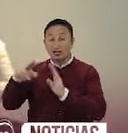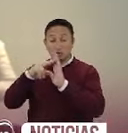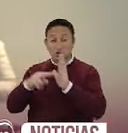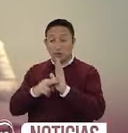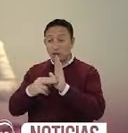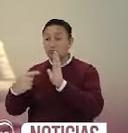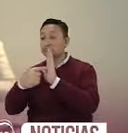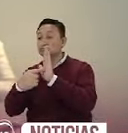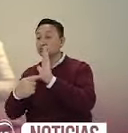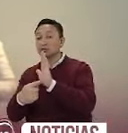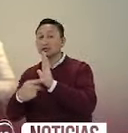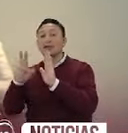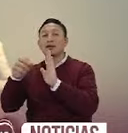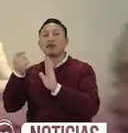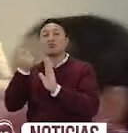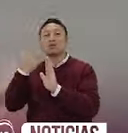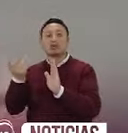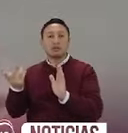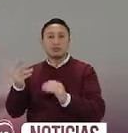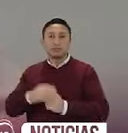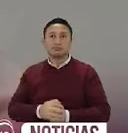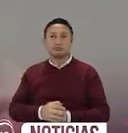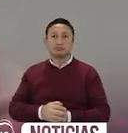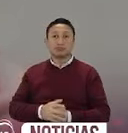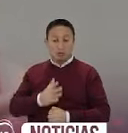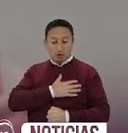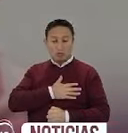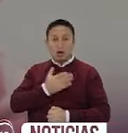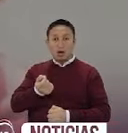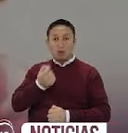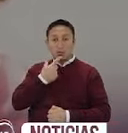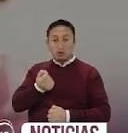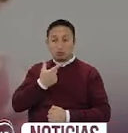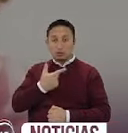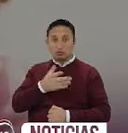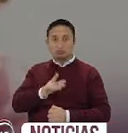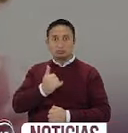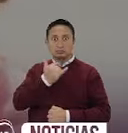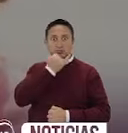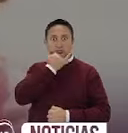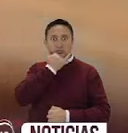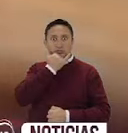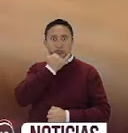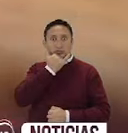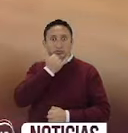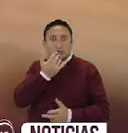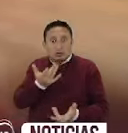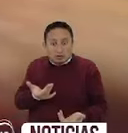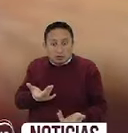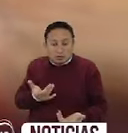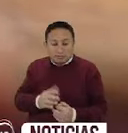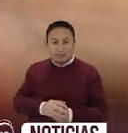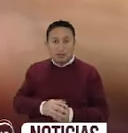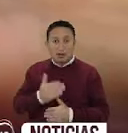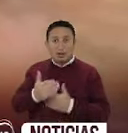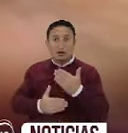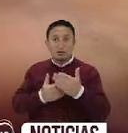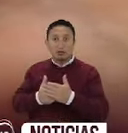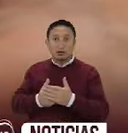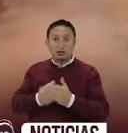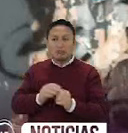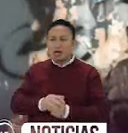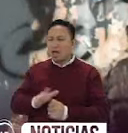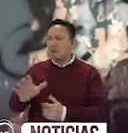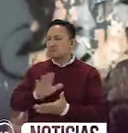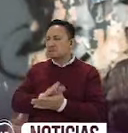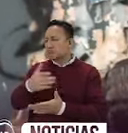en específico del tema de los antibióticos. Automedicarse es otro de los grandes errores que comete la ciudadanía y que incluso se ha llegado a